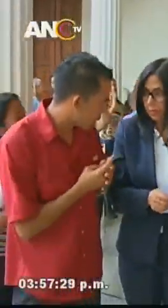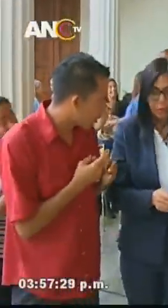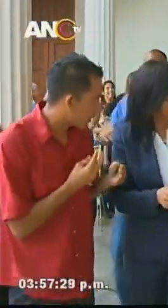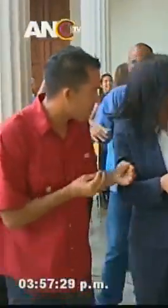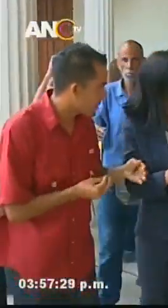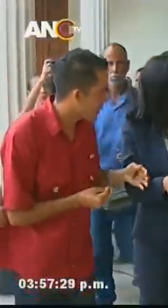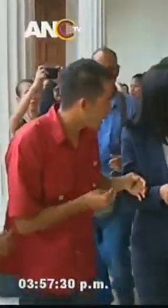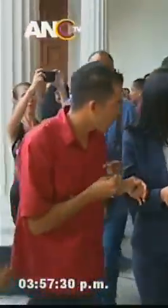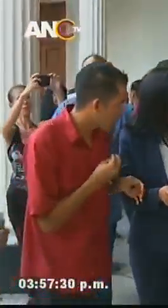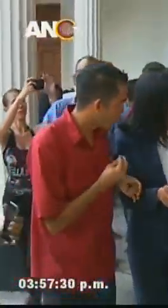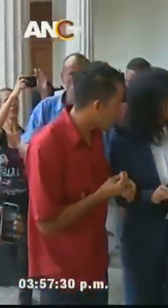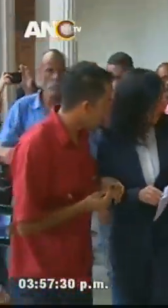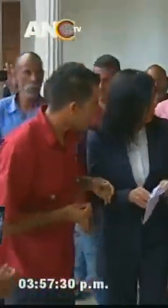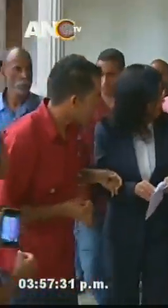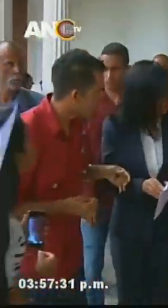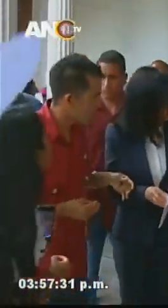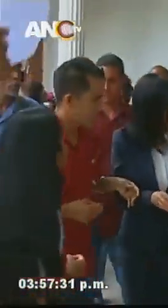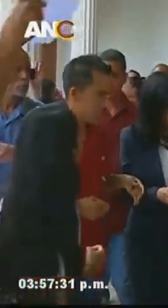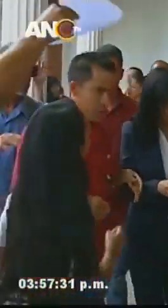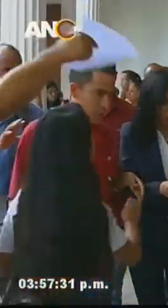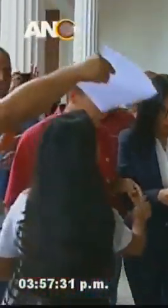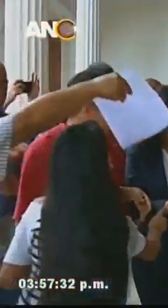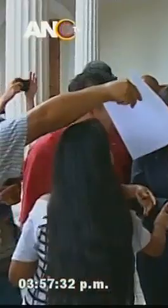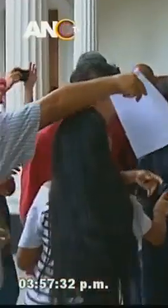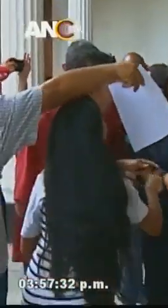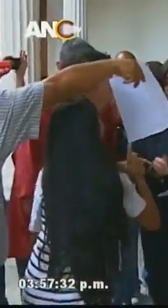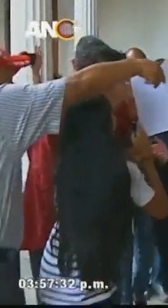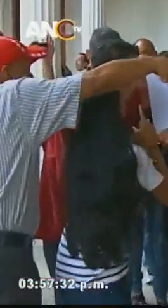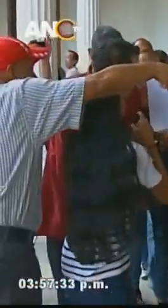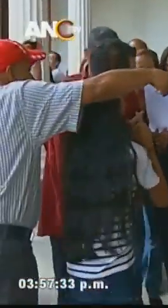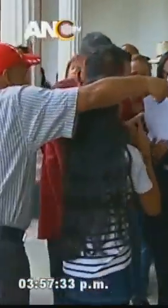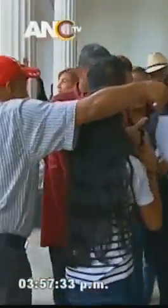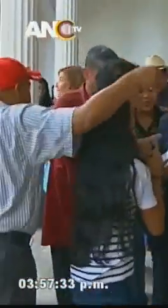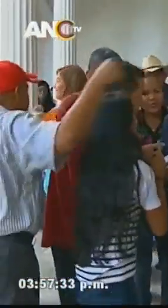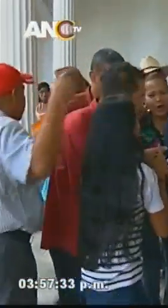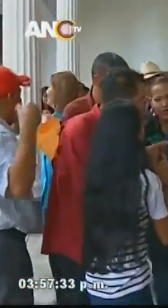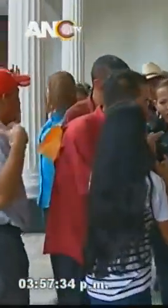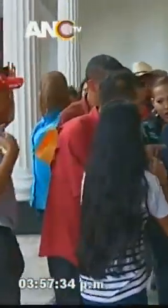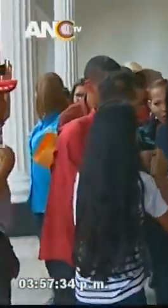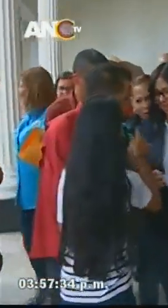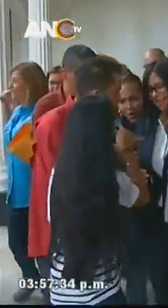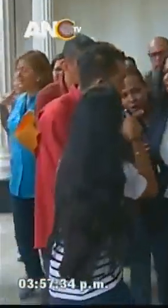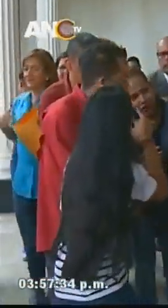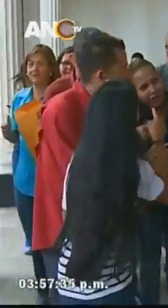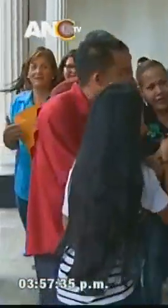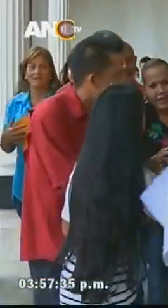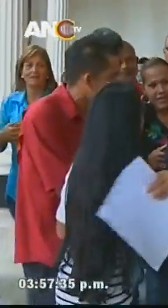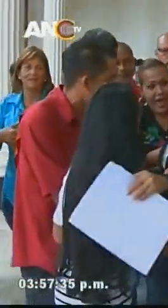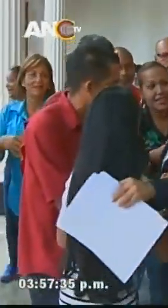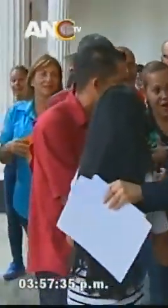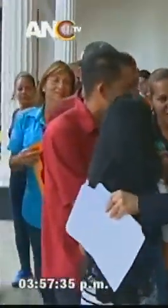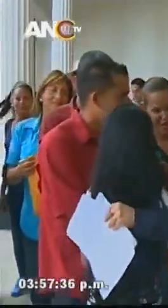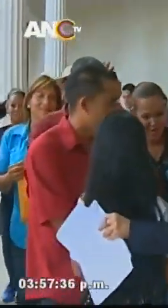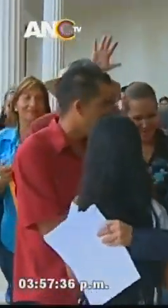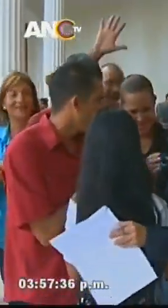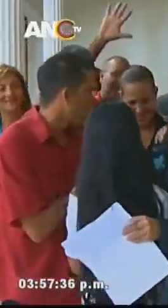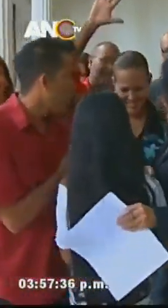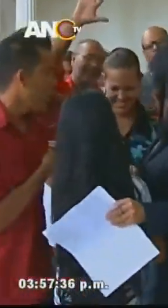de esta Asamblea Nacional Constituyente, de acuerdo a lo anunciado por el jefe de Estado, Nicolás Maduro Moros.